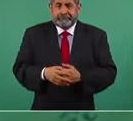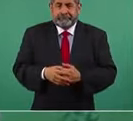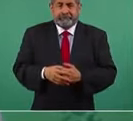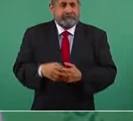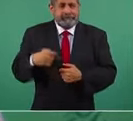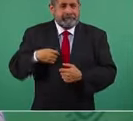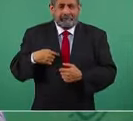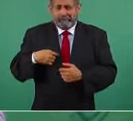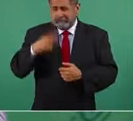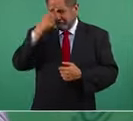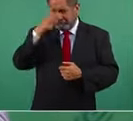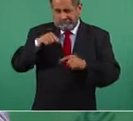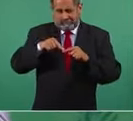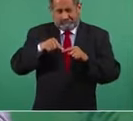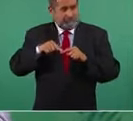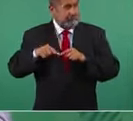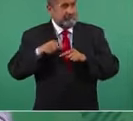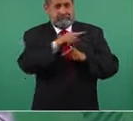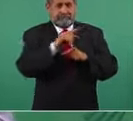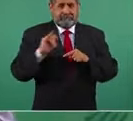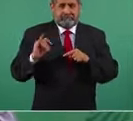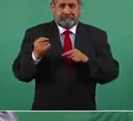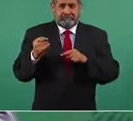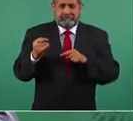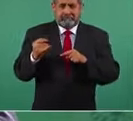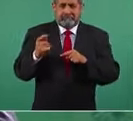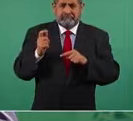pues de México a Tijuana